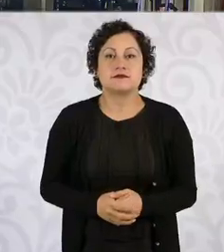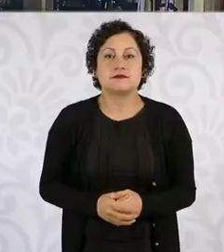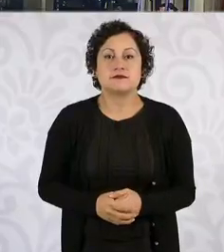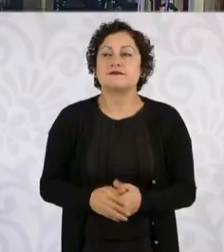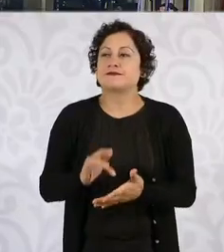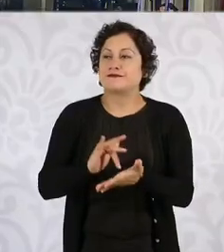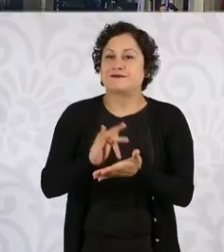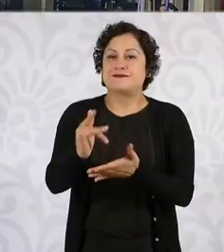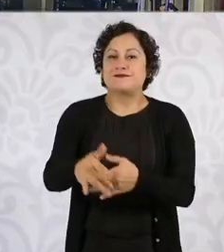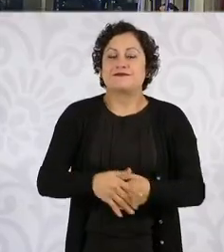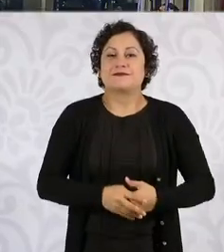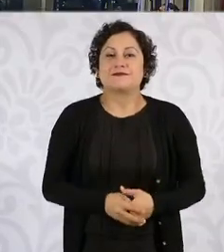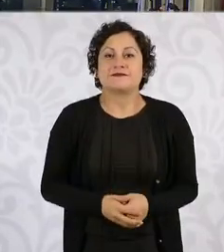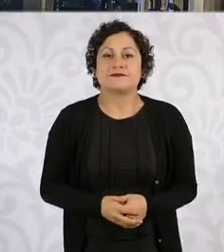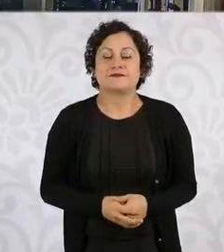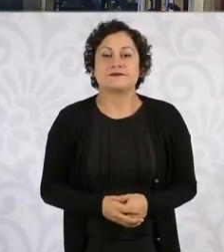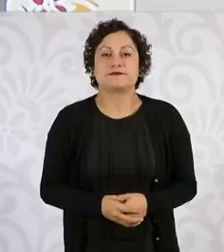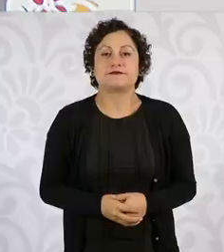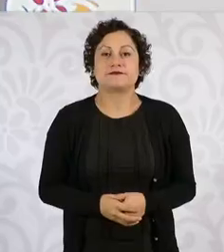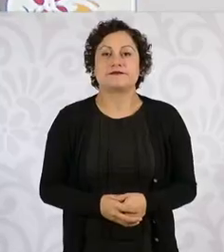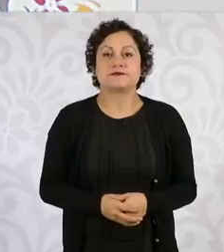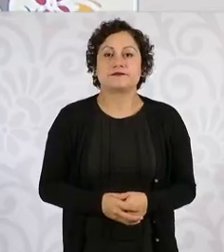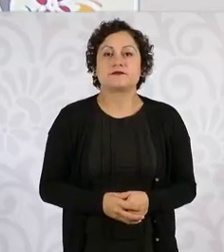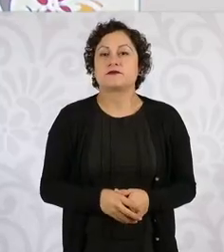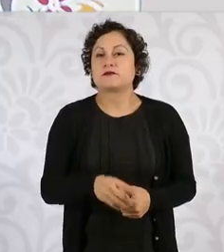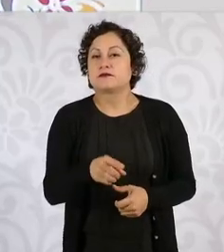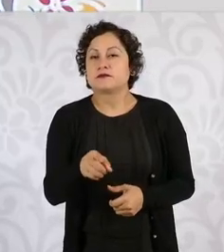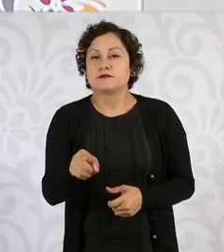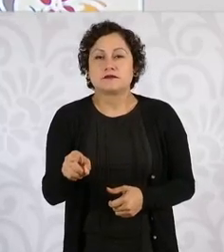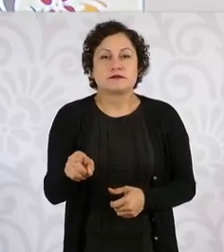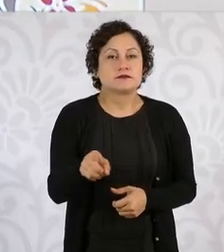Gracias. Gracias. ¿Quién más por acá?